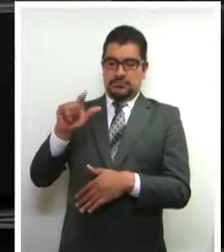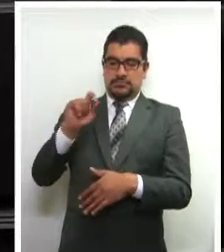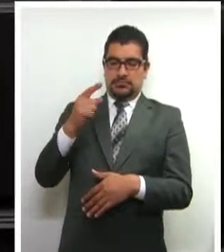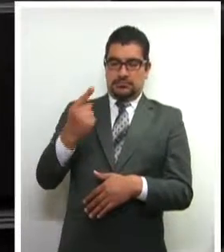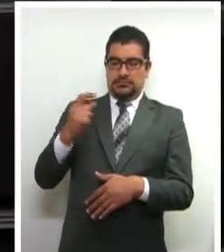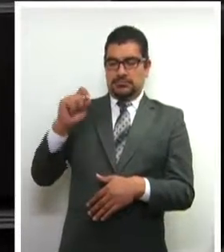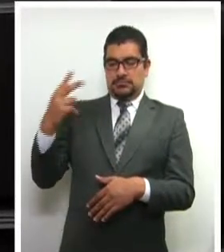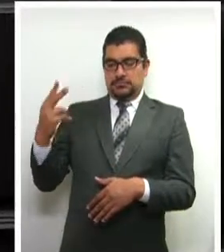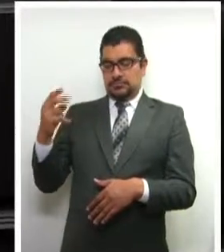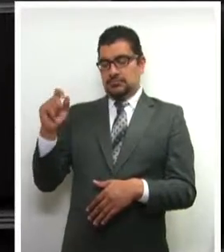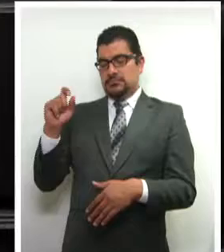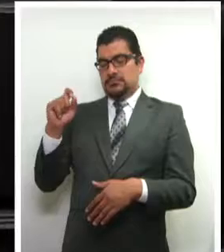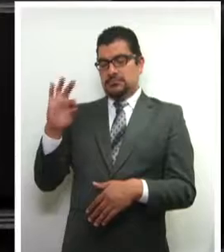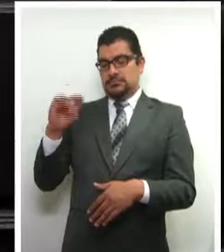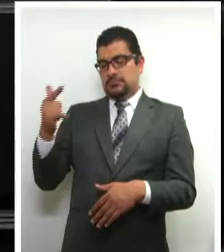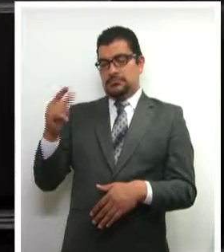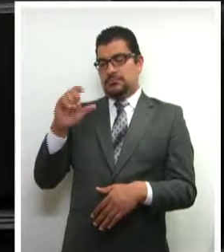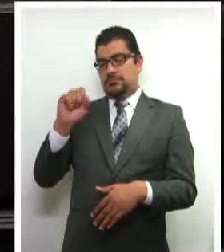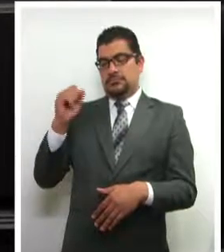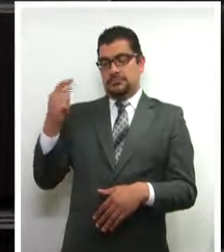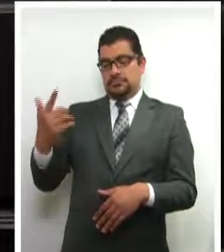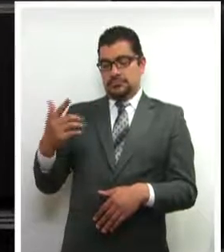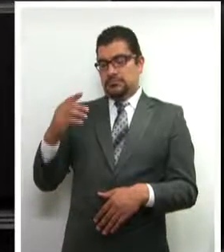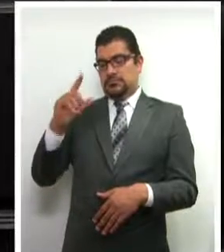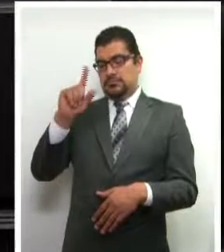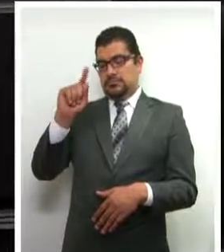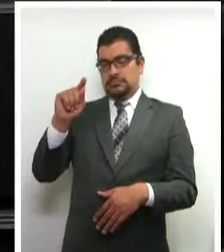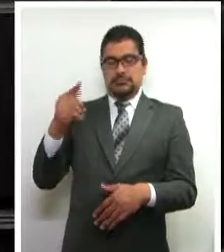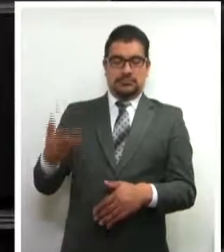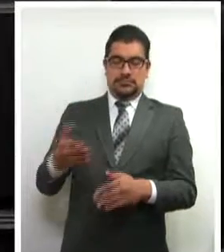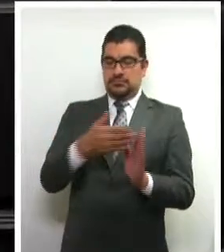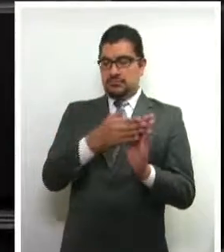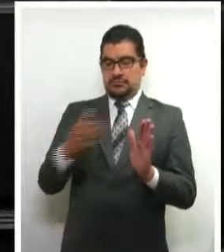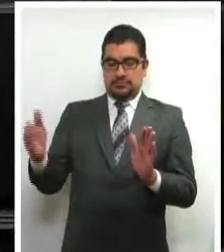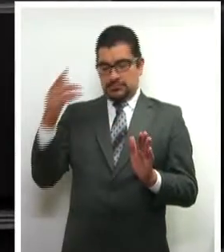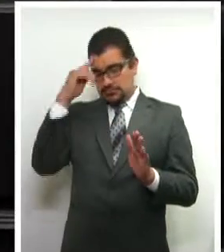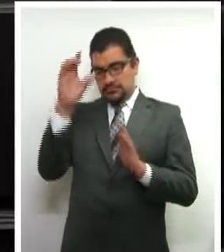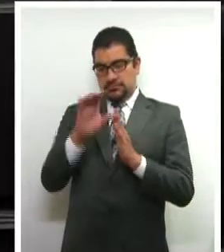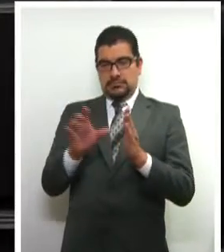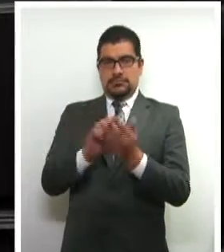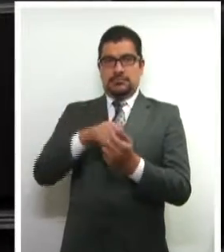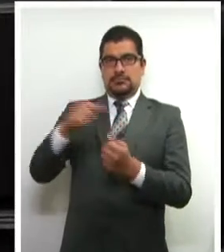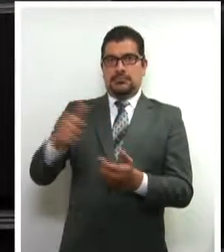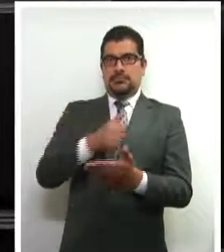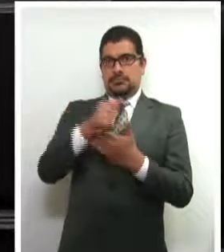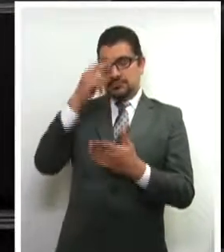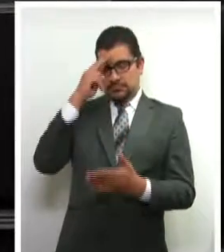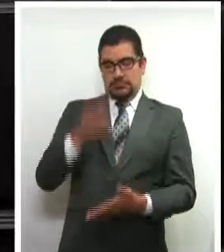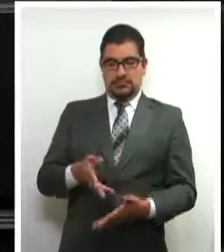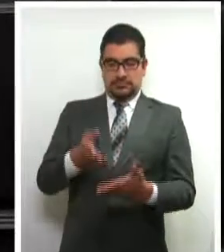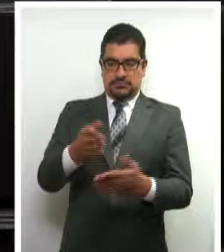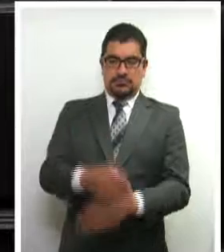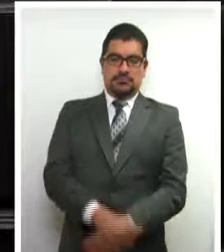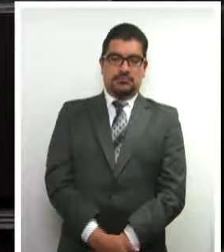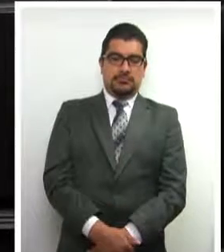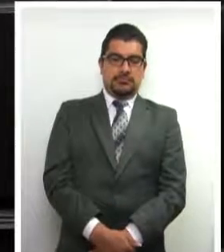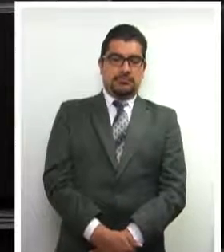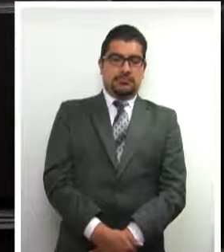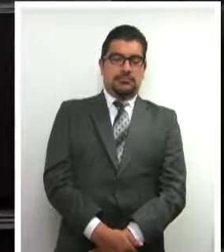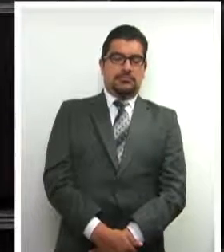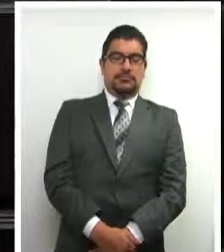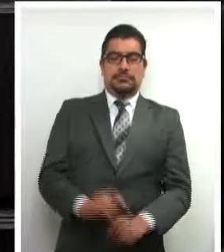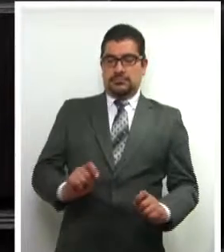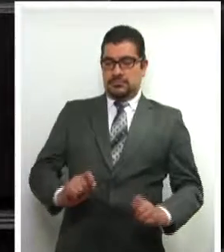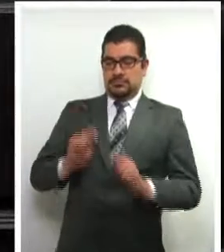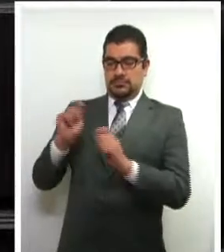22, 47, 65 y 70 del proyecto de Constitución Política de la Ciudad de México. Se